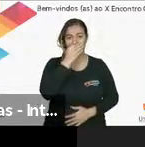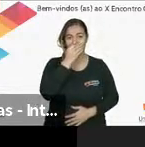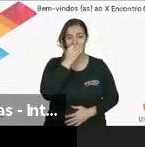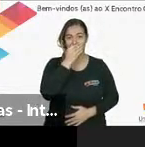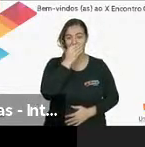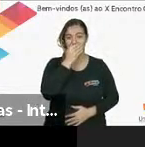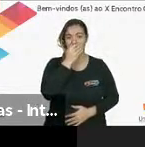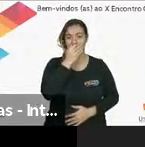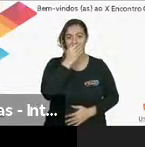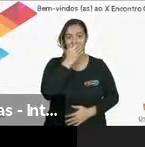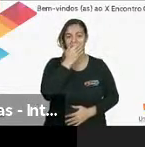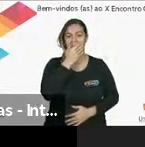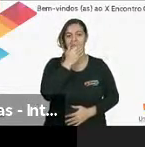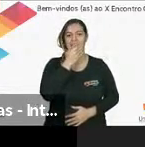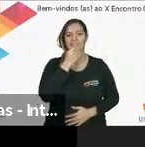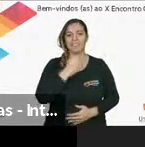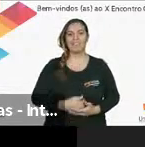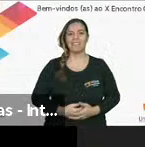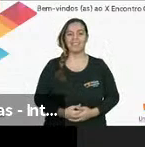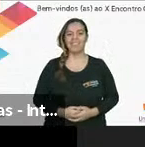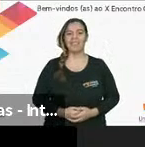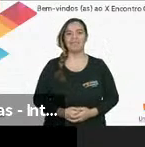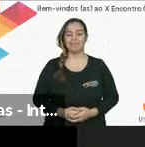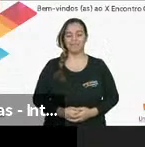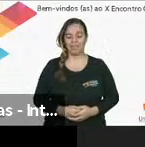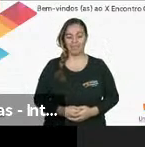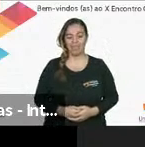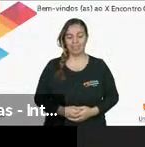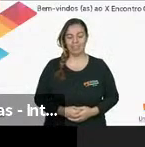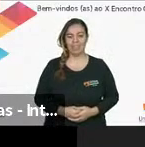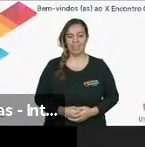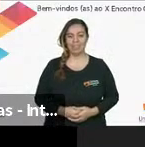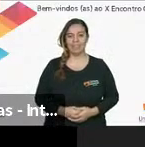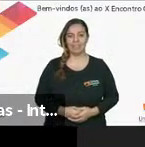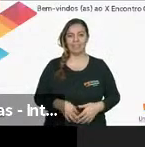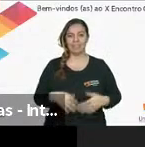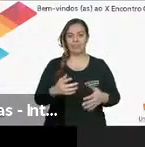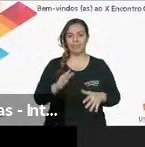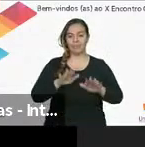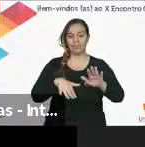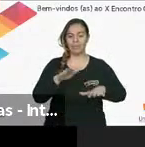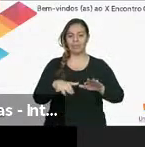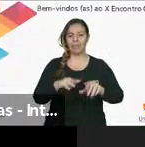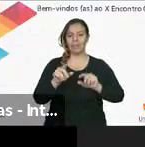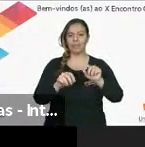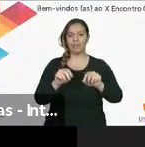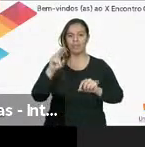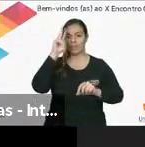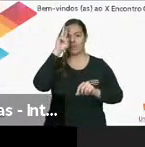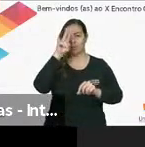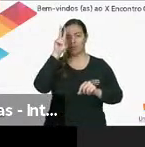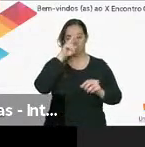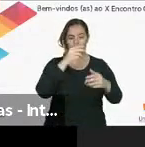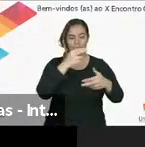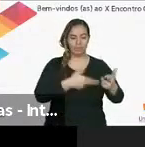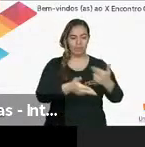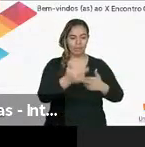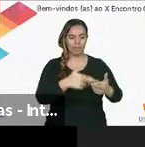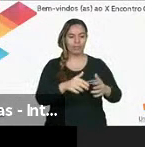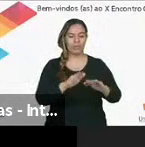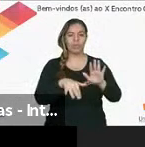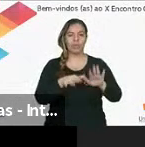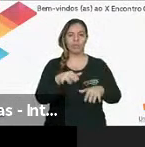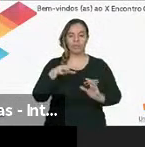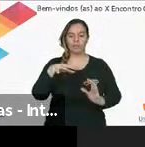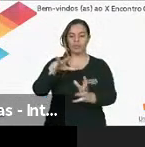La estructura del sistema en cada instante, así como su espacio de acciones, dependen de la historia de la relación organismo-mundo